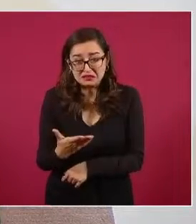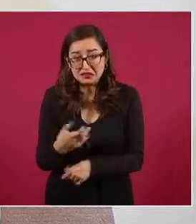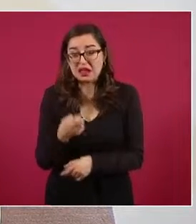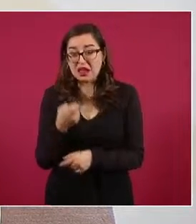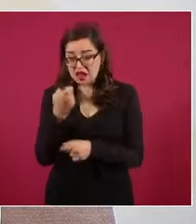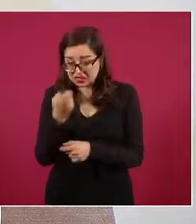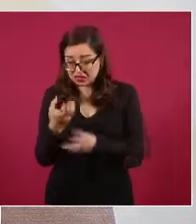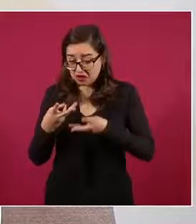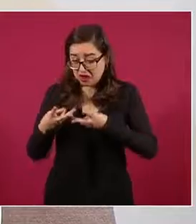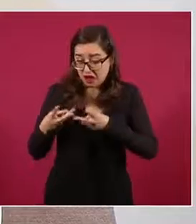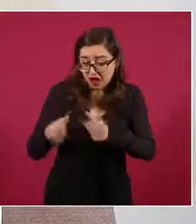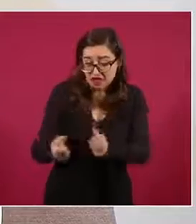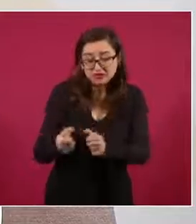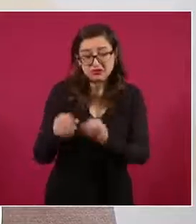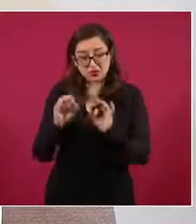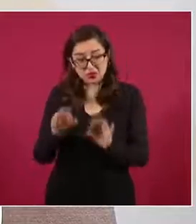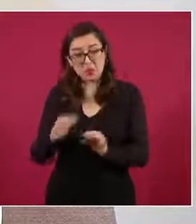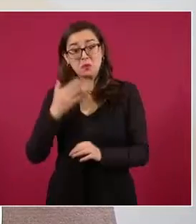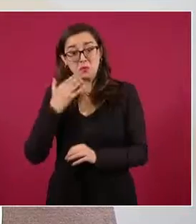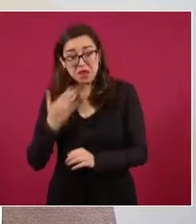la investigación y la docencia.